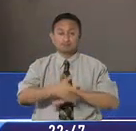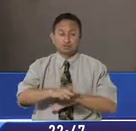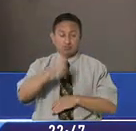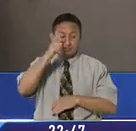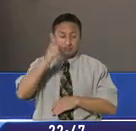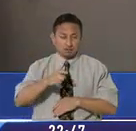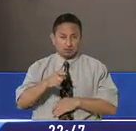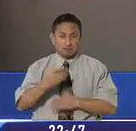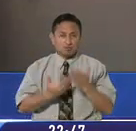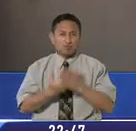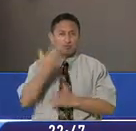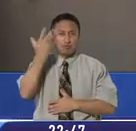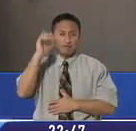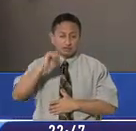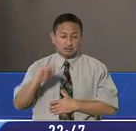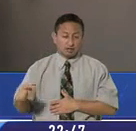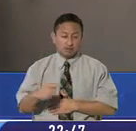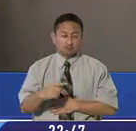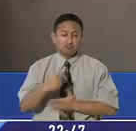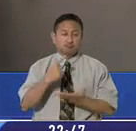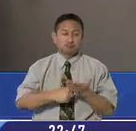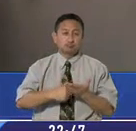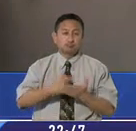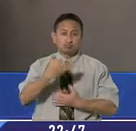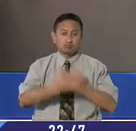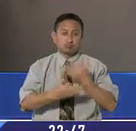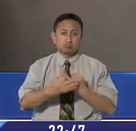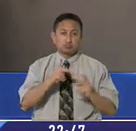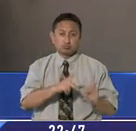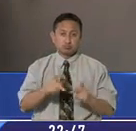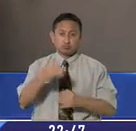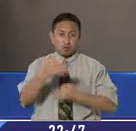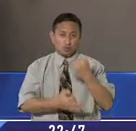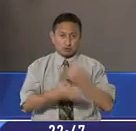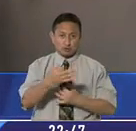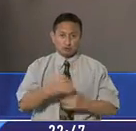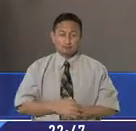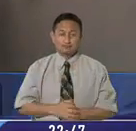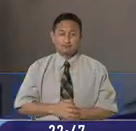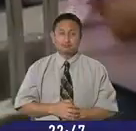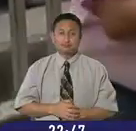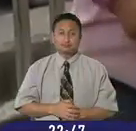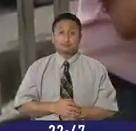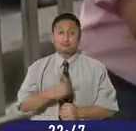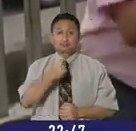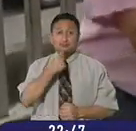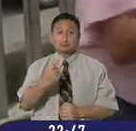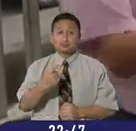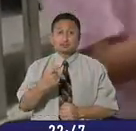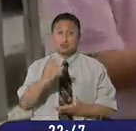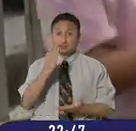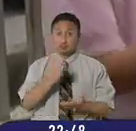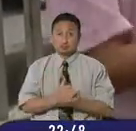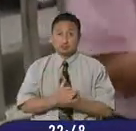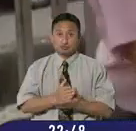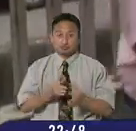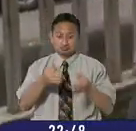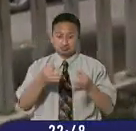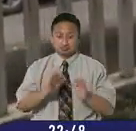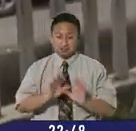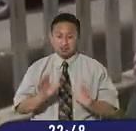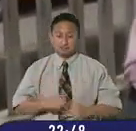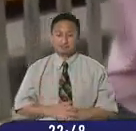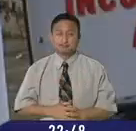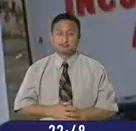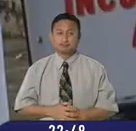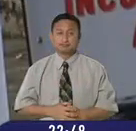la nueva fecha para la audiencia de formulación de juicio, donde dice, no habrán medias tintas. Con